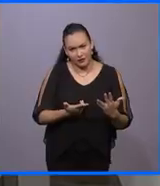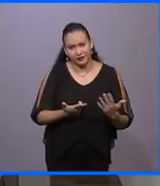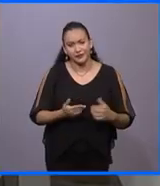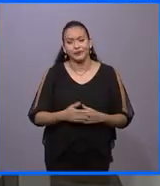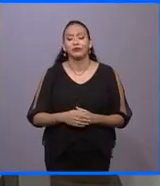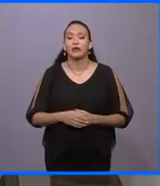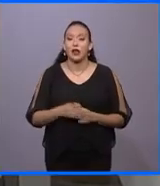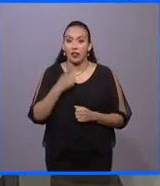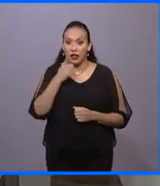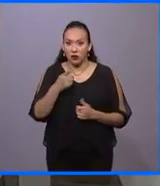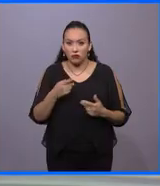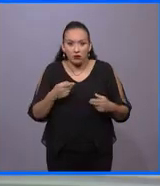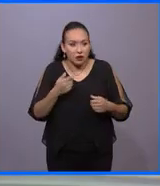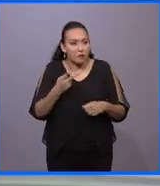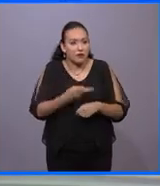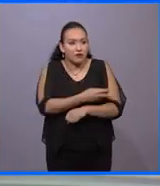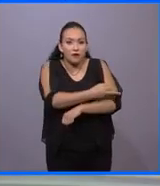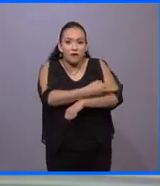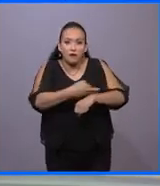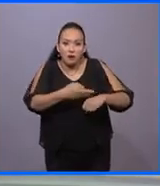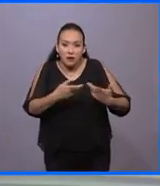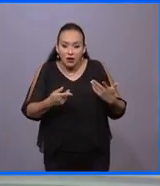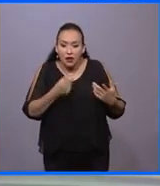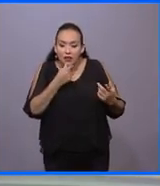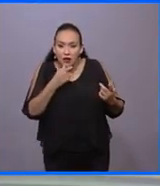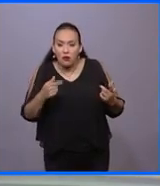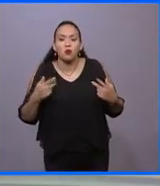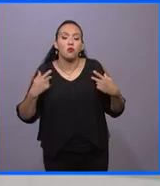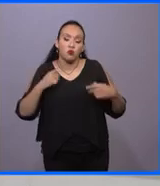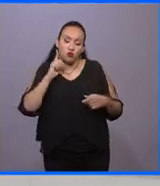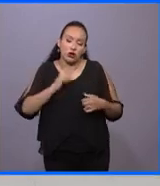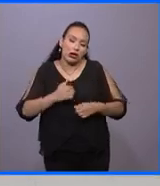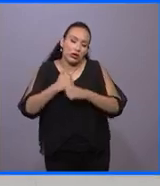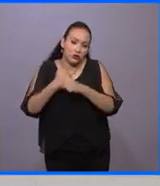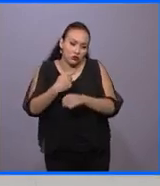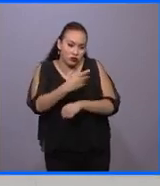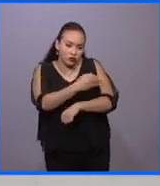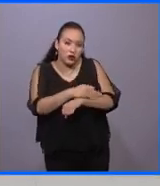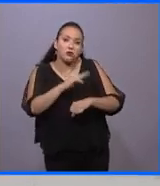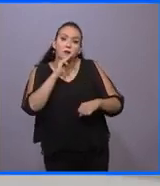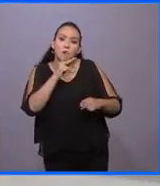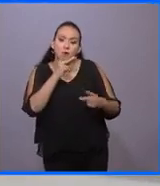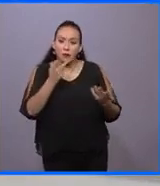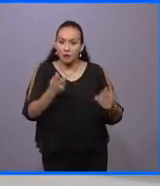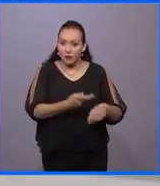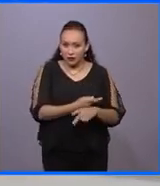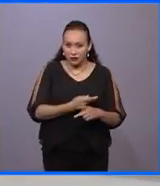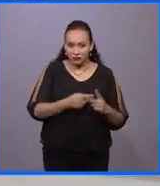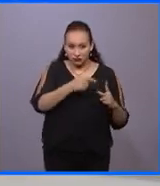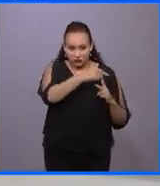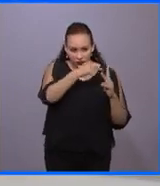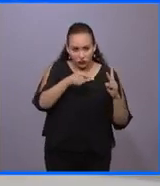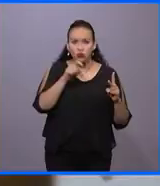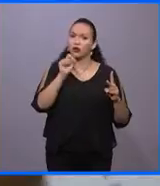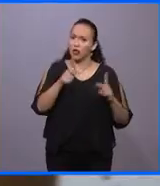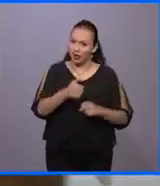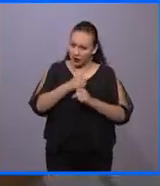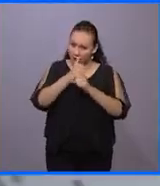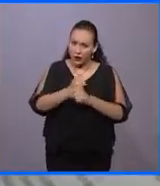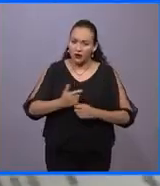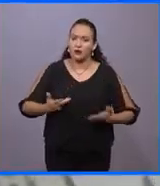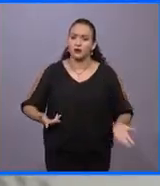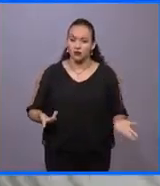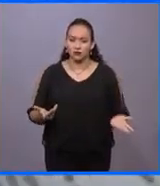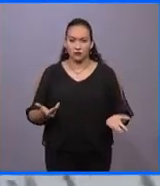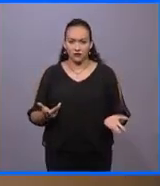que respecto de las víctimas indirectas del delito del feminicidio, en este caso, es decir, la madre y el padre, no se analizaron de manera conjunta los